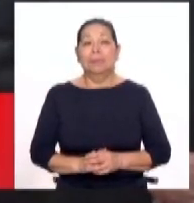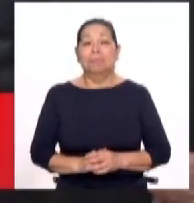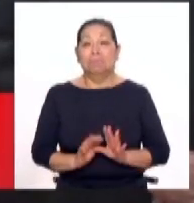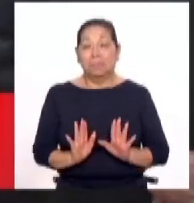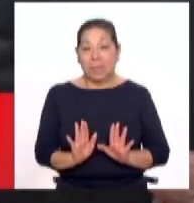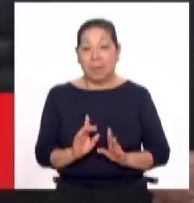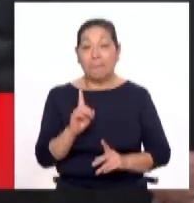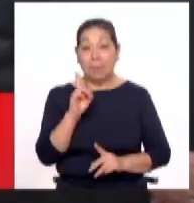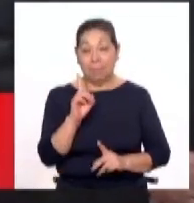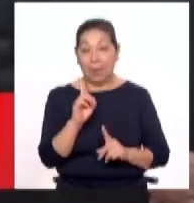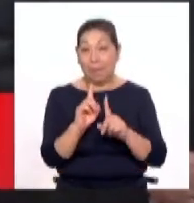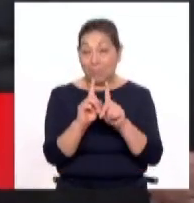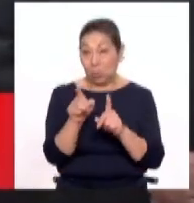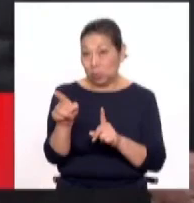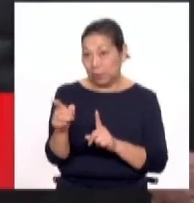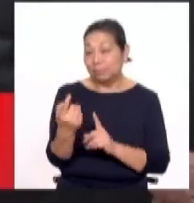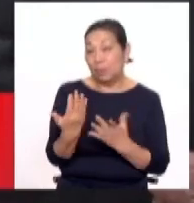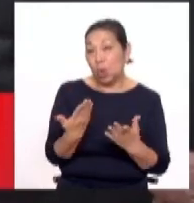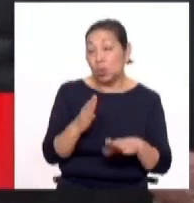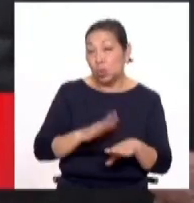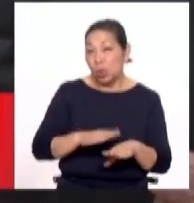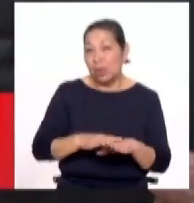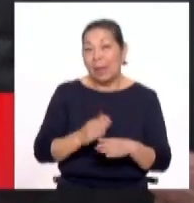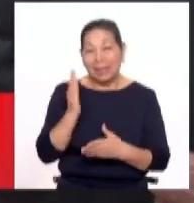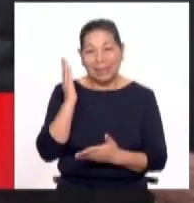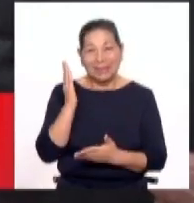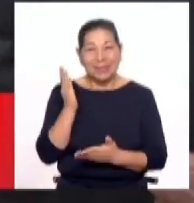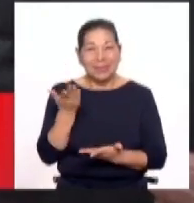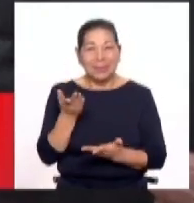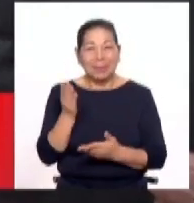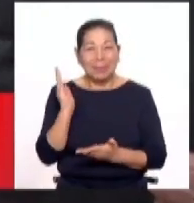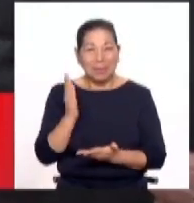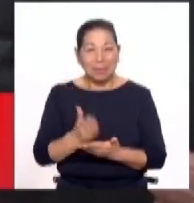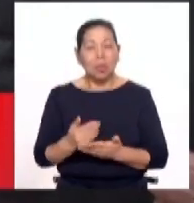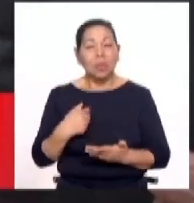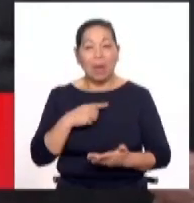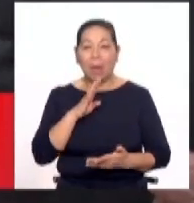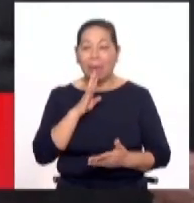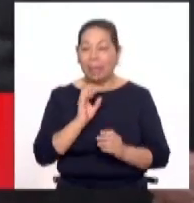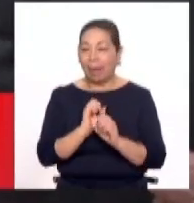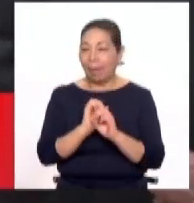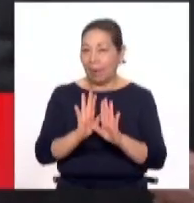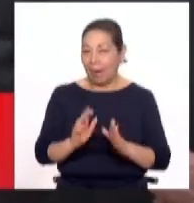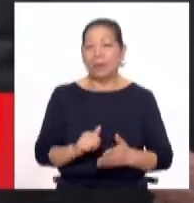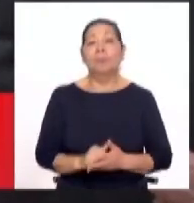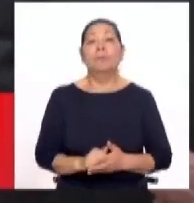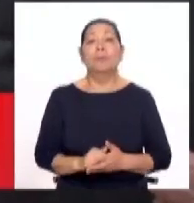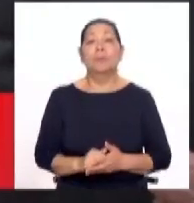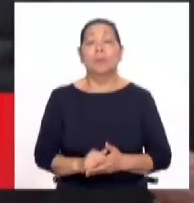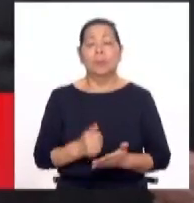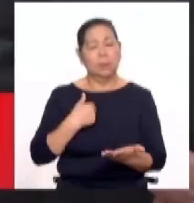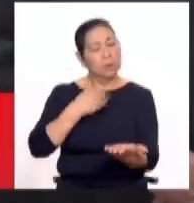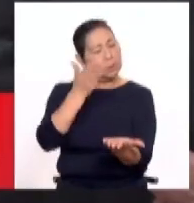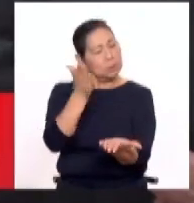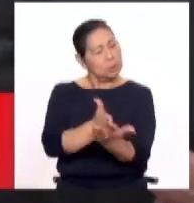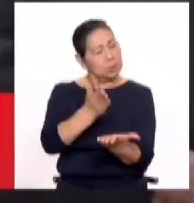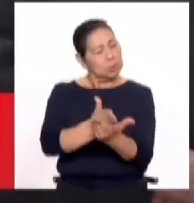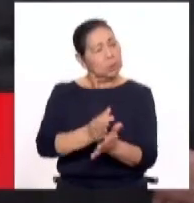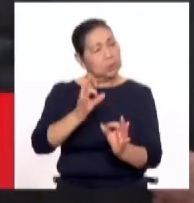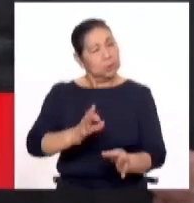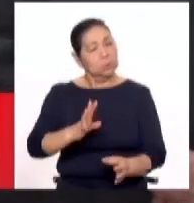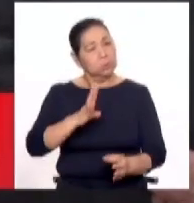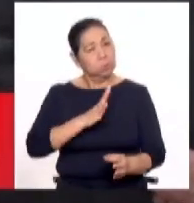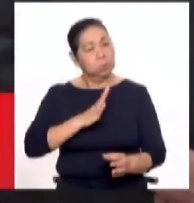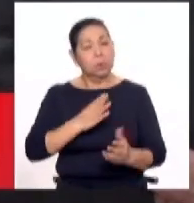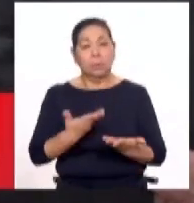Bueno, la primera pregunta va en función a la censura. He sido claro, tajante. Creo que estamos